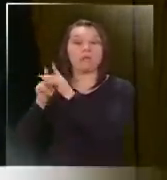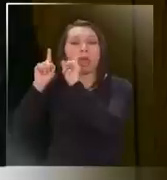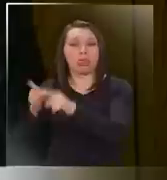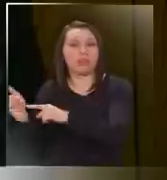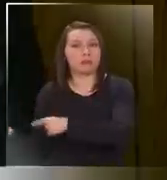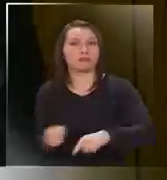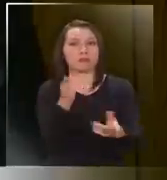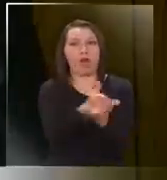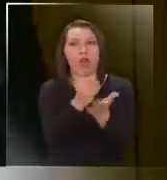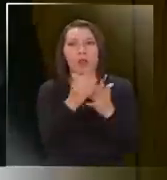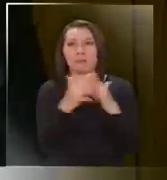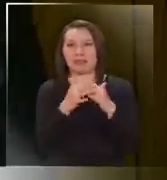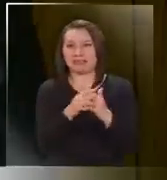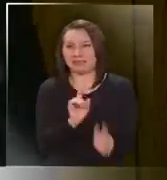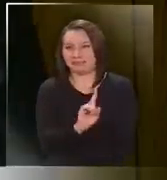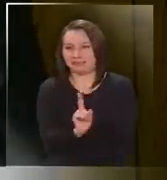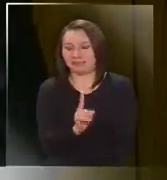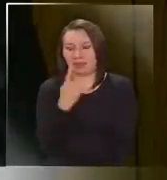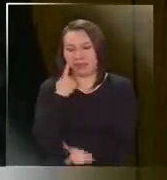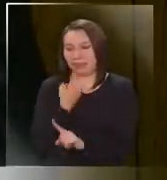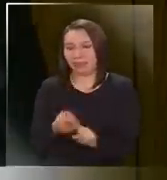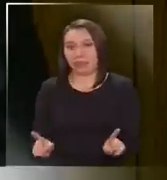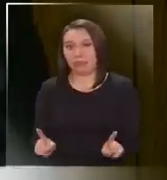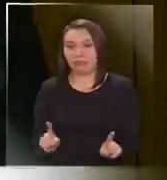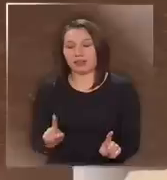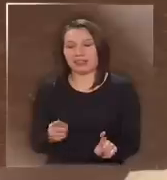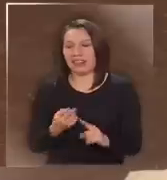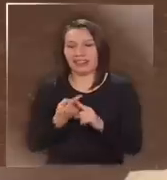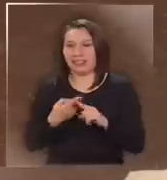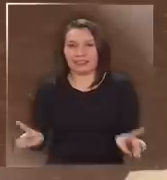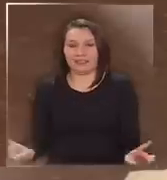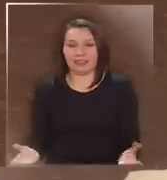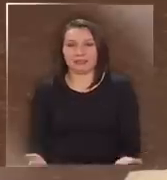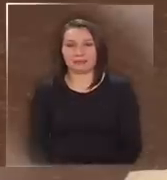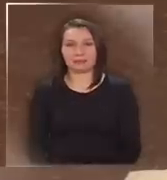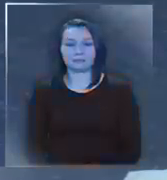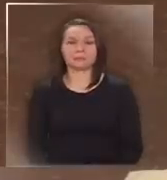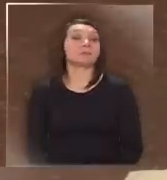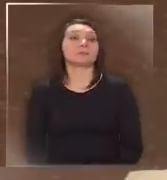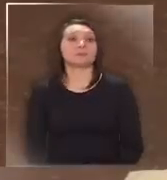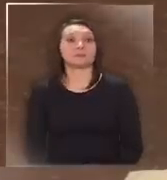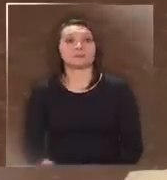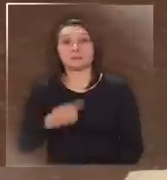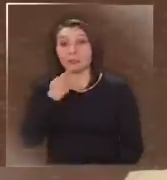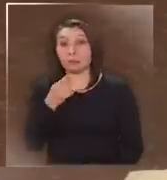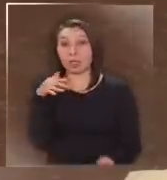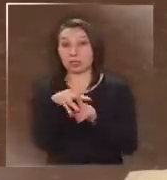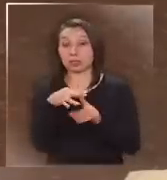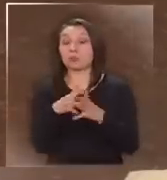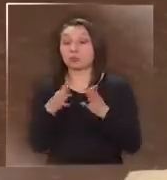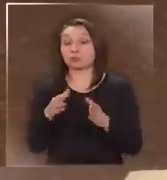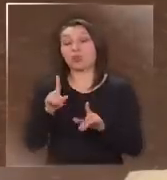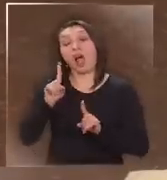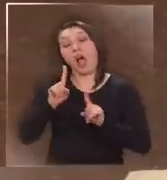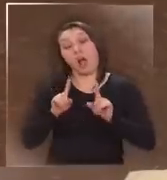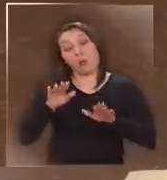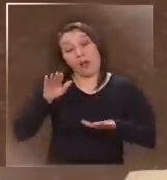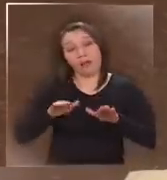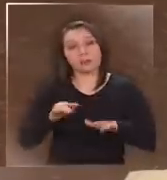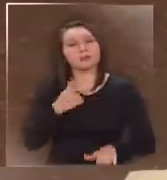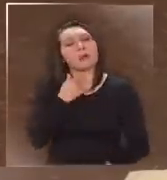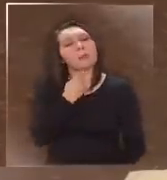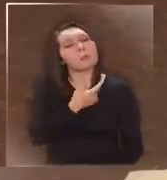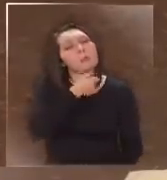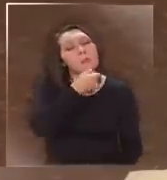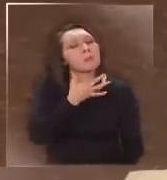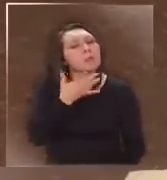tiene que ir a un premilitar. No. La premilitar es todo lo contrario. ¿Y lo retan mucho? Algunas veces. ¿Sí? ¿Por qué